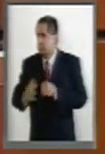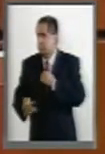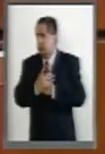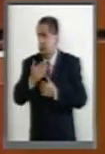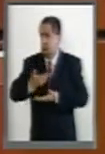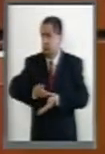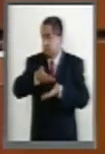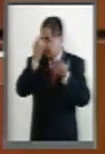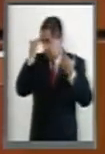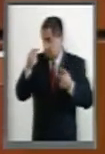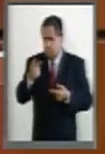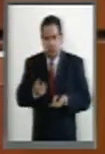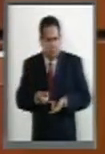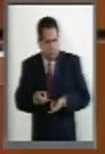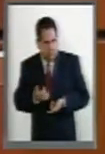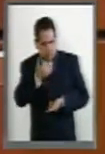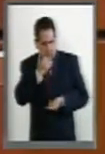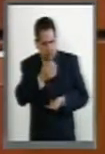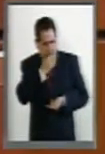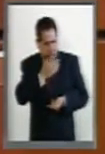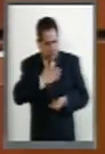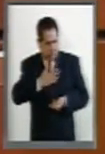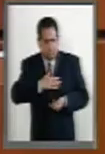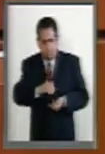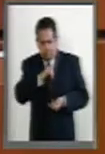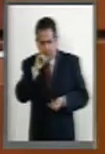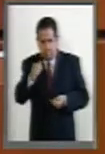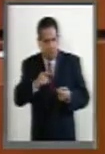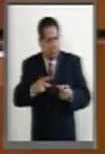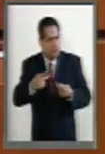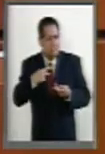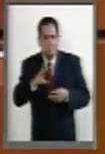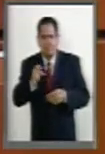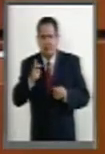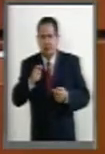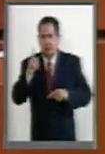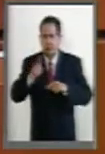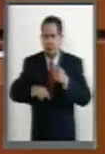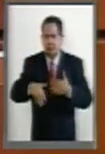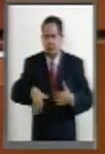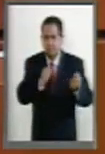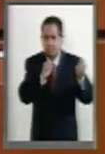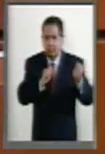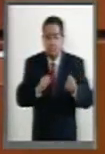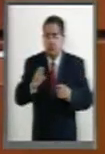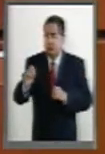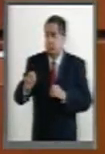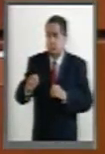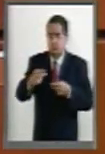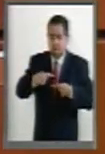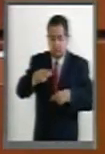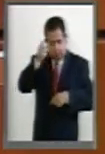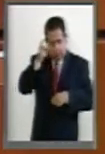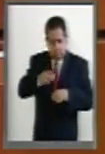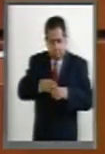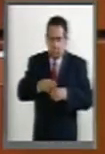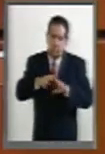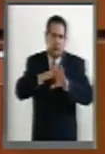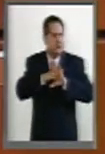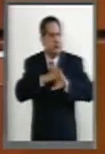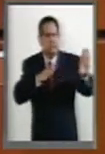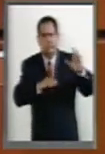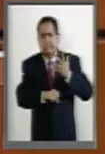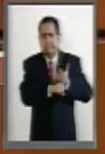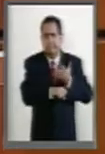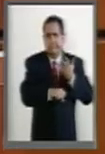desprotegida porque no está enterada, ha sido despojada, o el titular se va a los Estados Unidos,